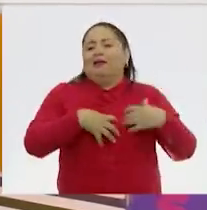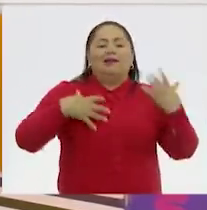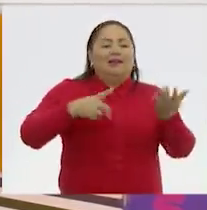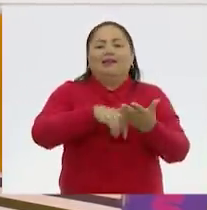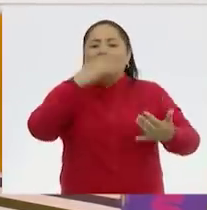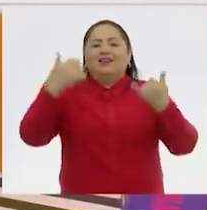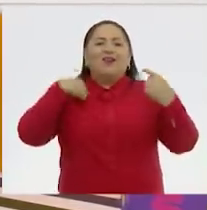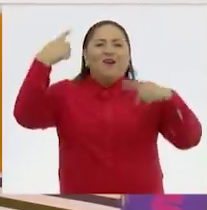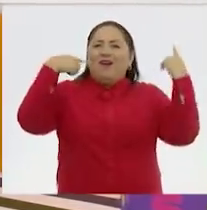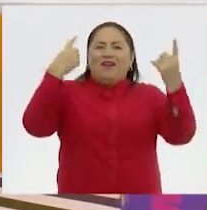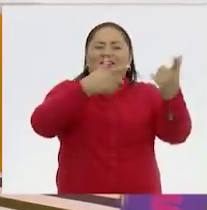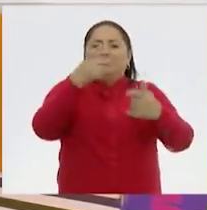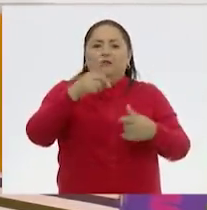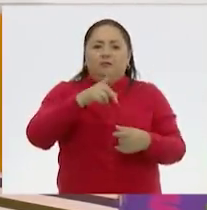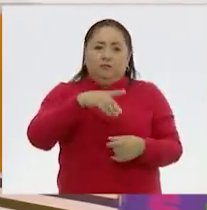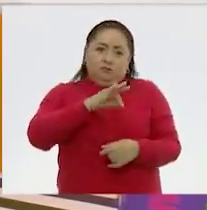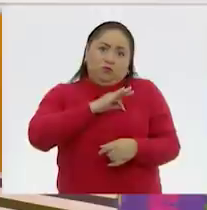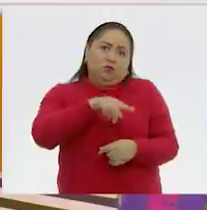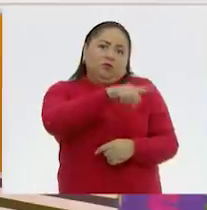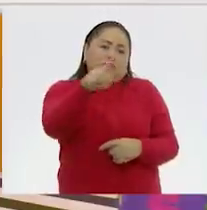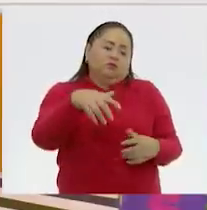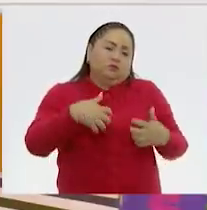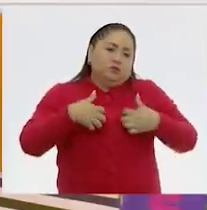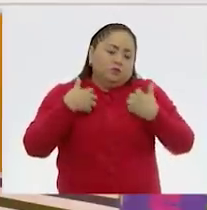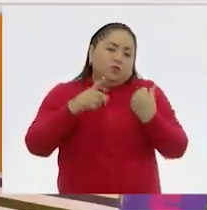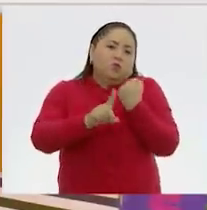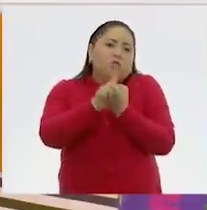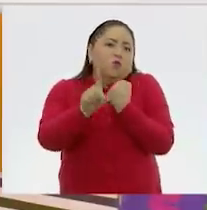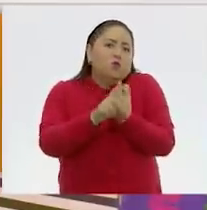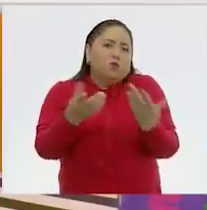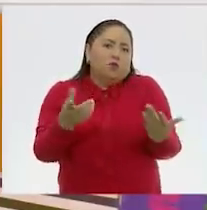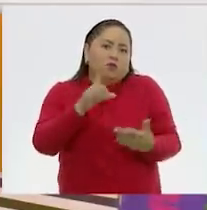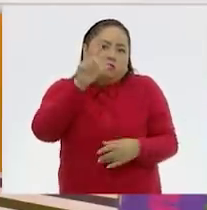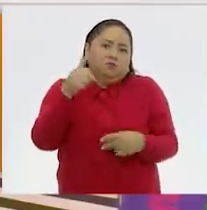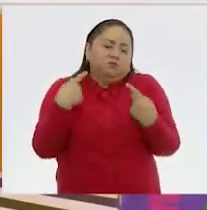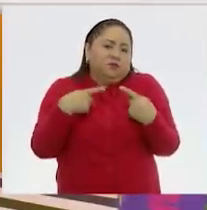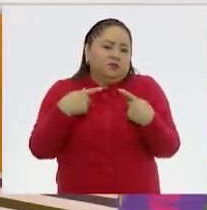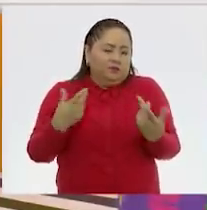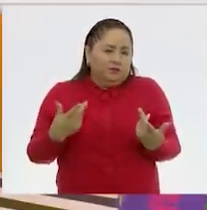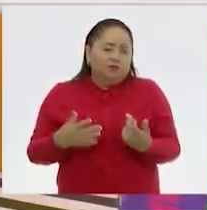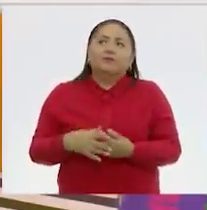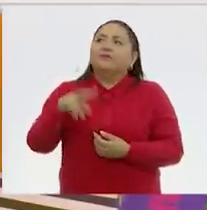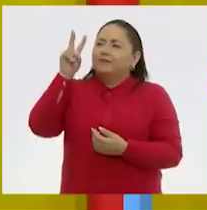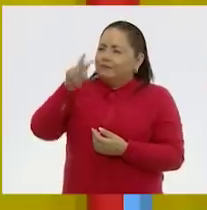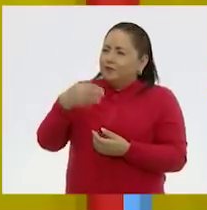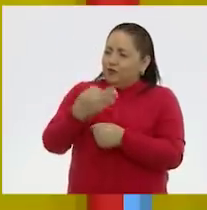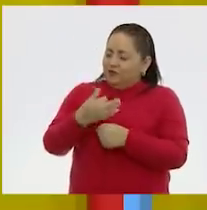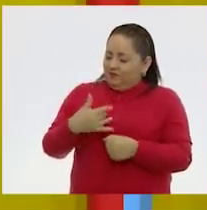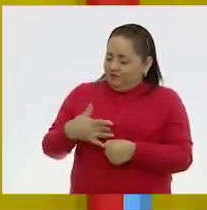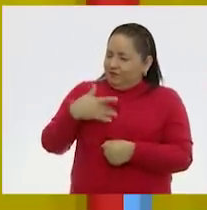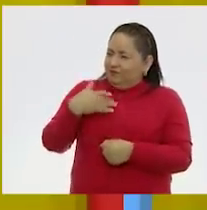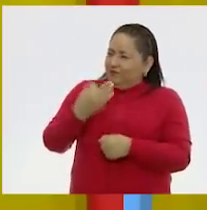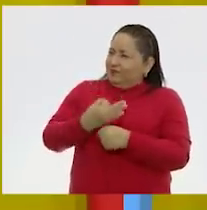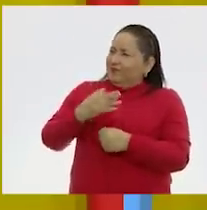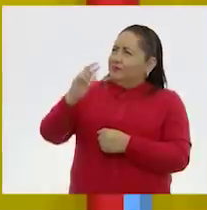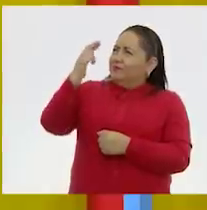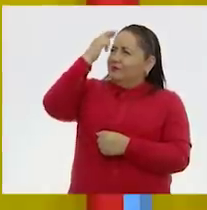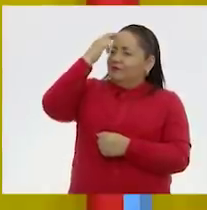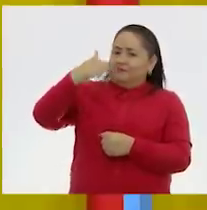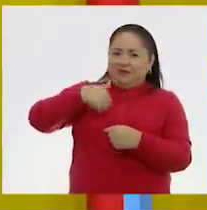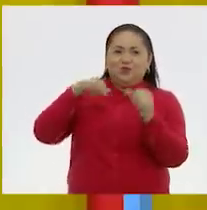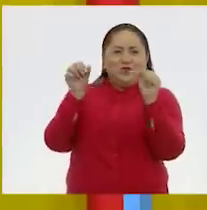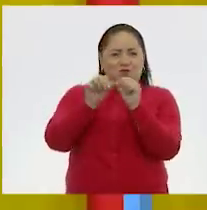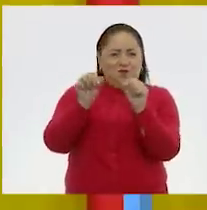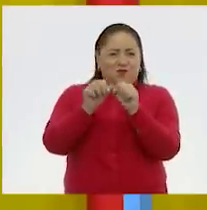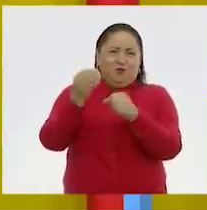estoy, me pongo muy loquito y puedo causar algún problema en otras personas. ¿Sabes qué? Justo ahorita me estaba acordando de uno de mis